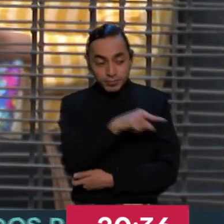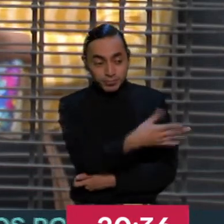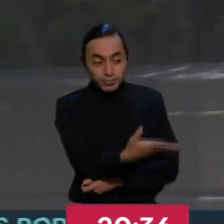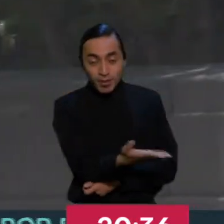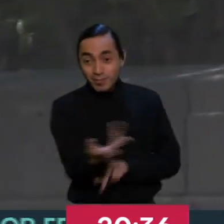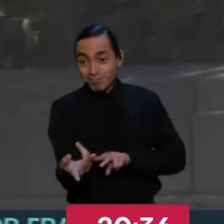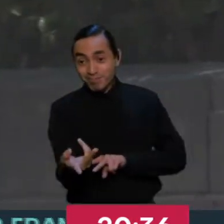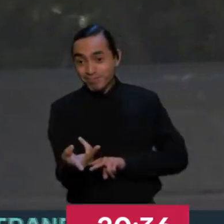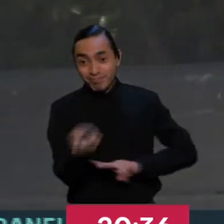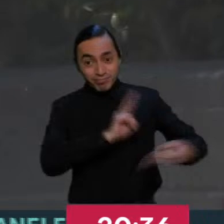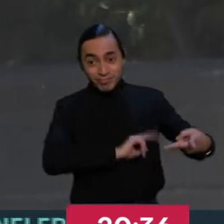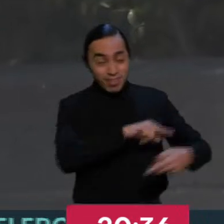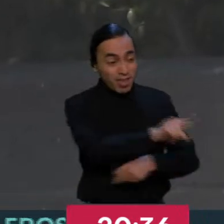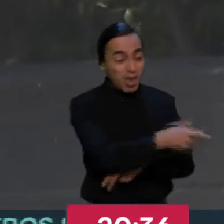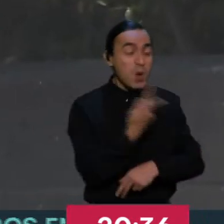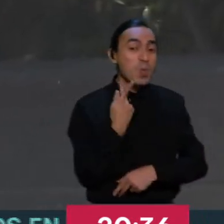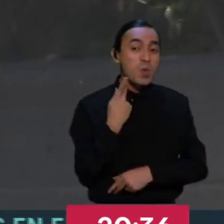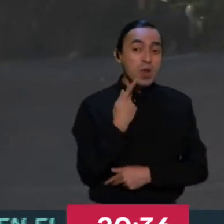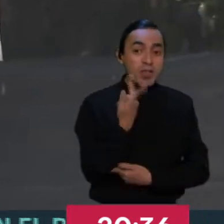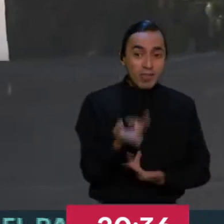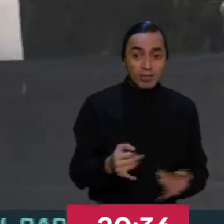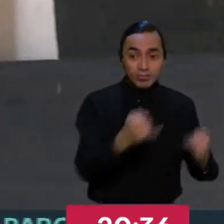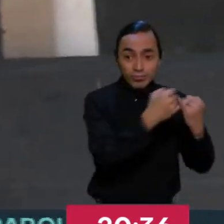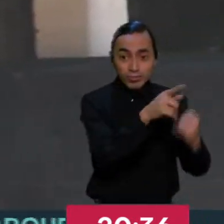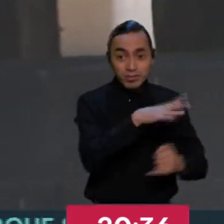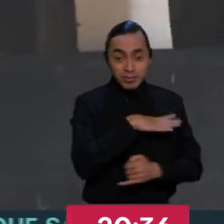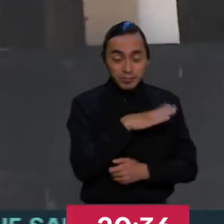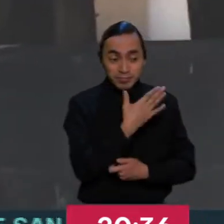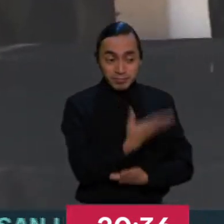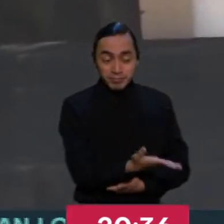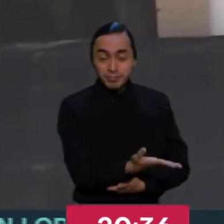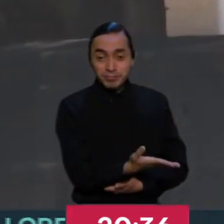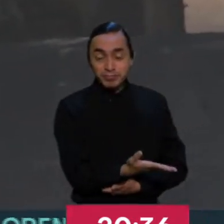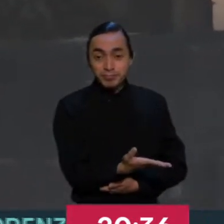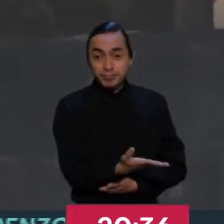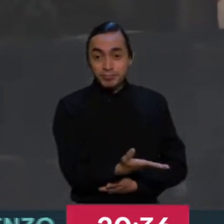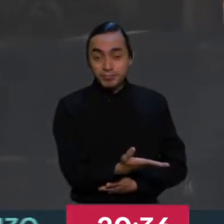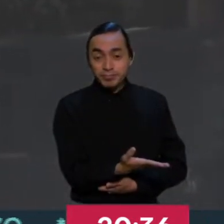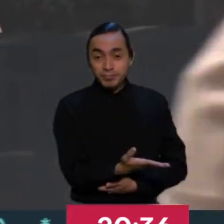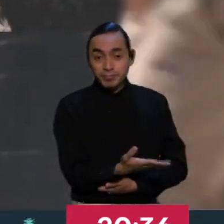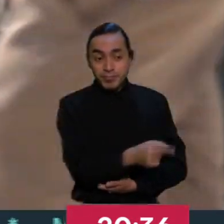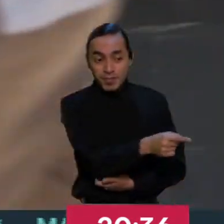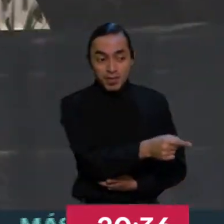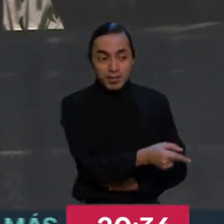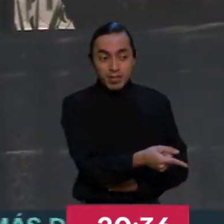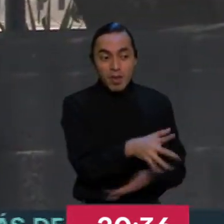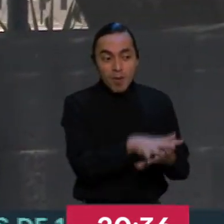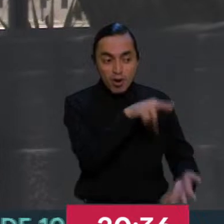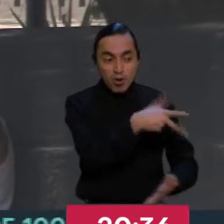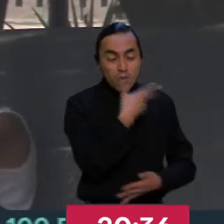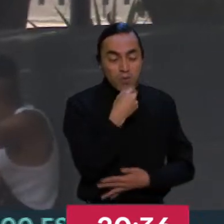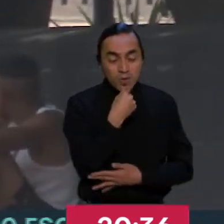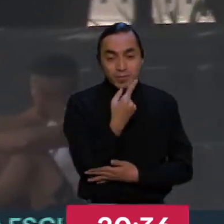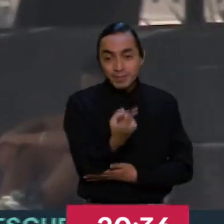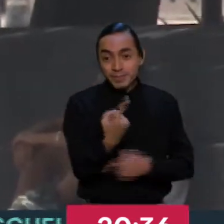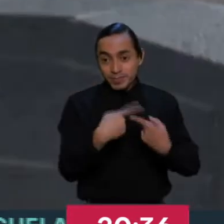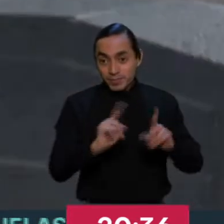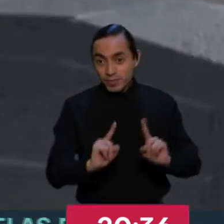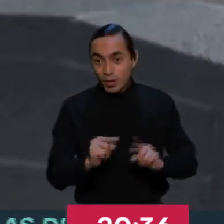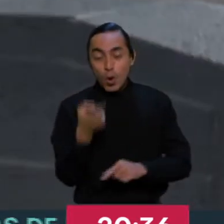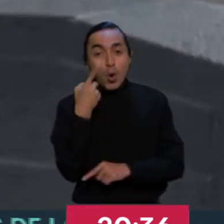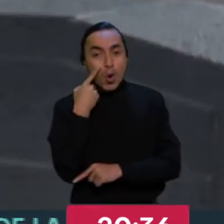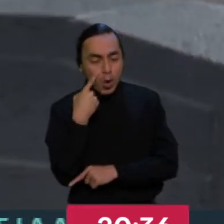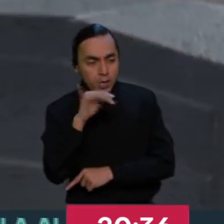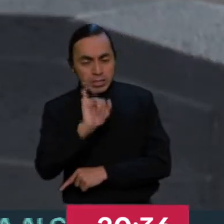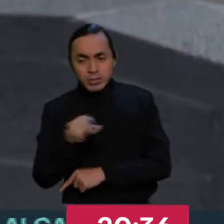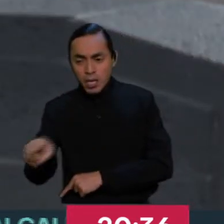la política institucional, a la política hegemónica, a la política masculina. Entonces creo que ojo, no hay que perder de vista que si bien